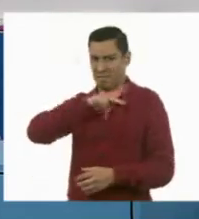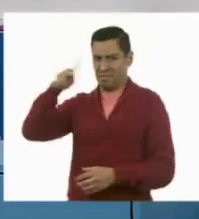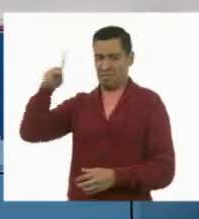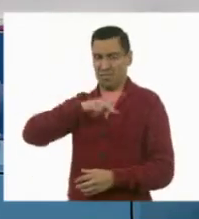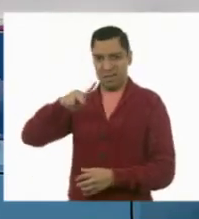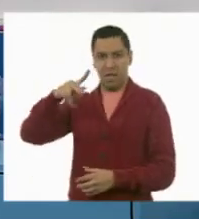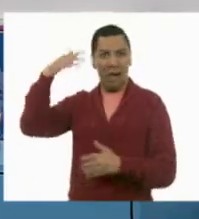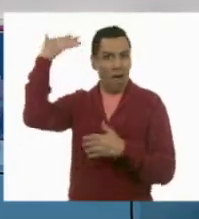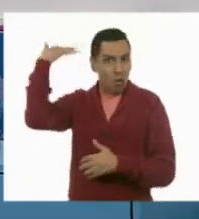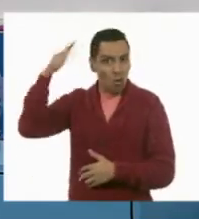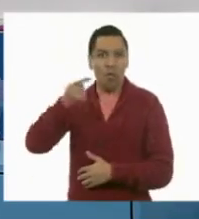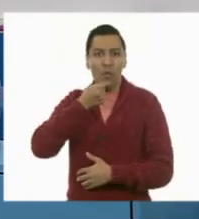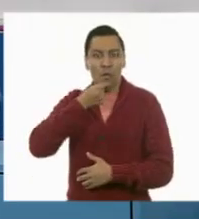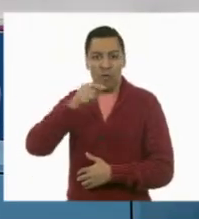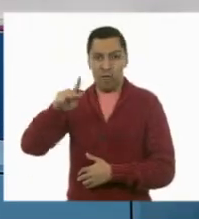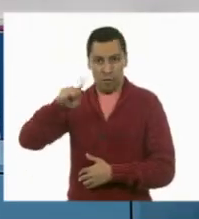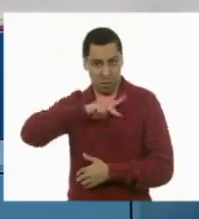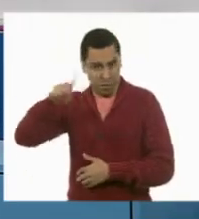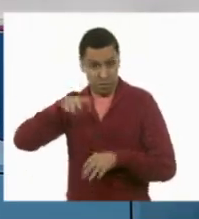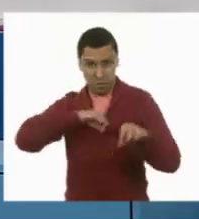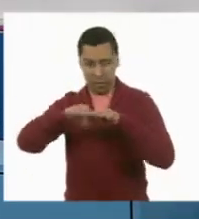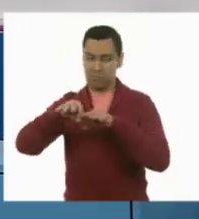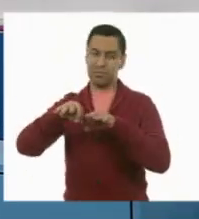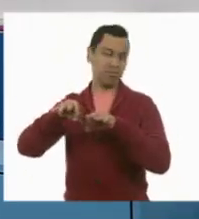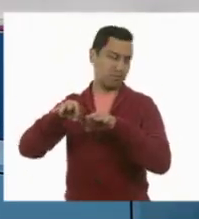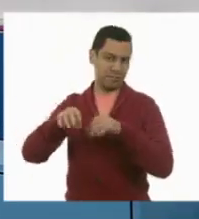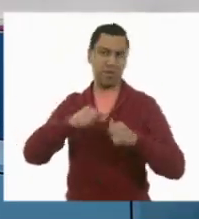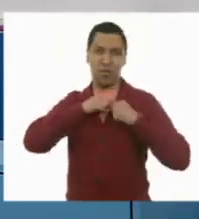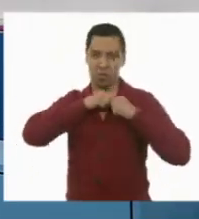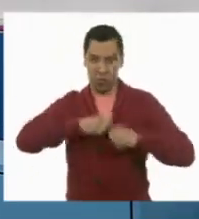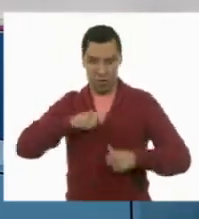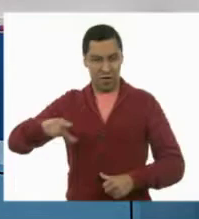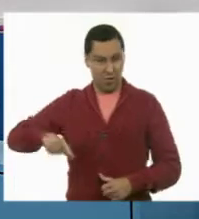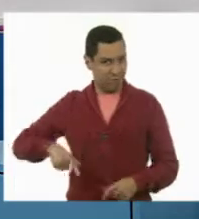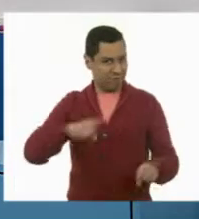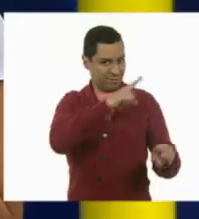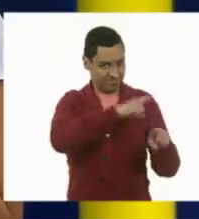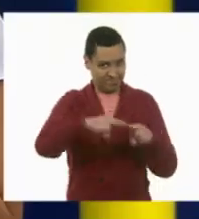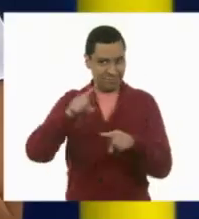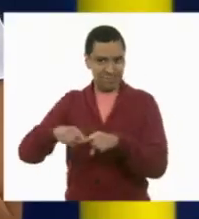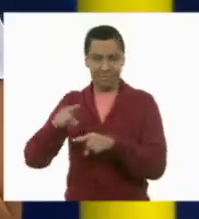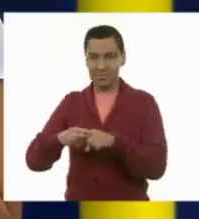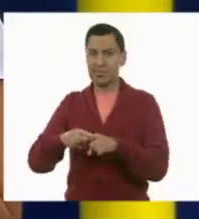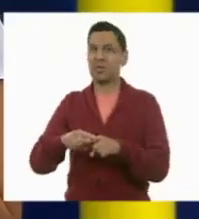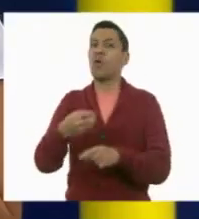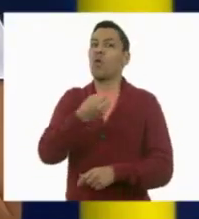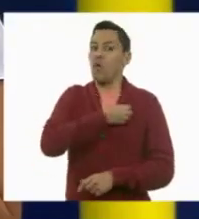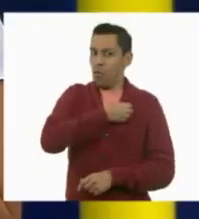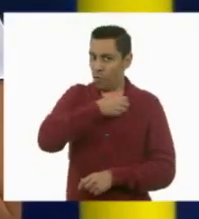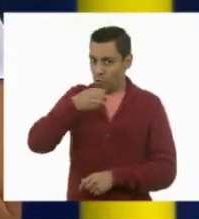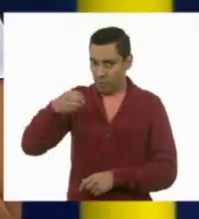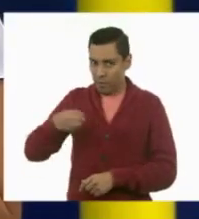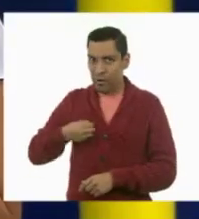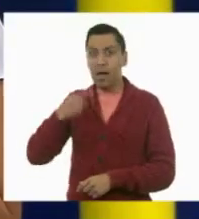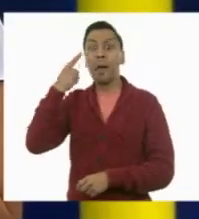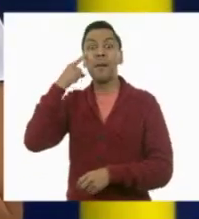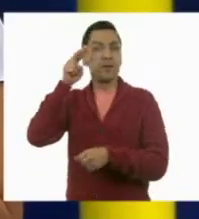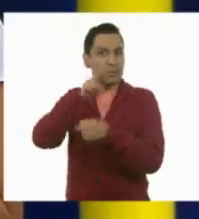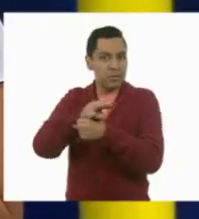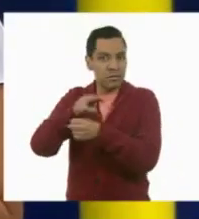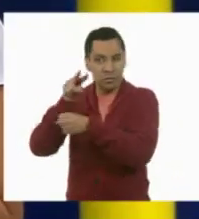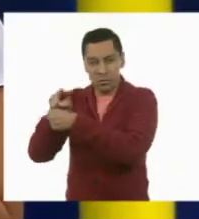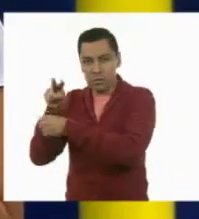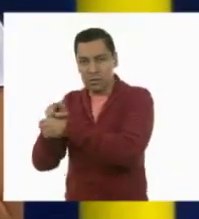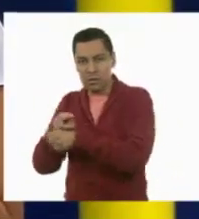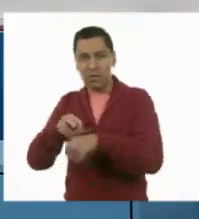buena observación. Las autoridades de los diferentes niveles de gobierno tienen la obligación de supervisar que ningún centro